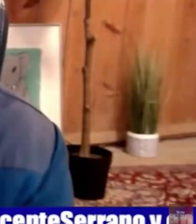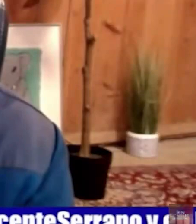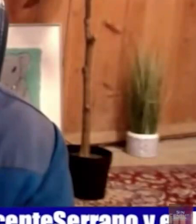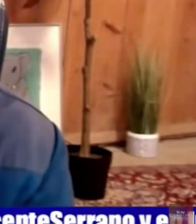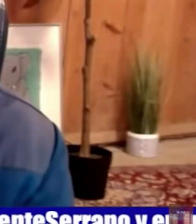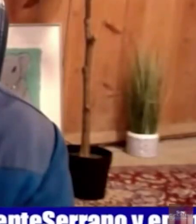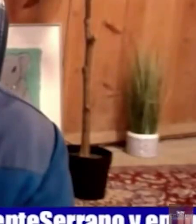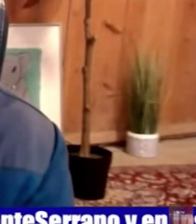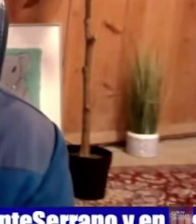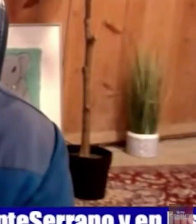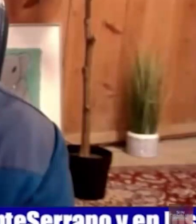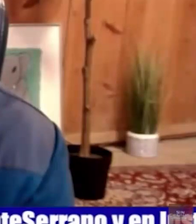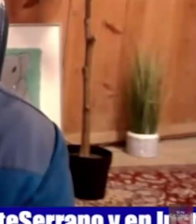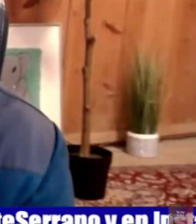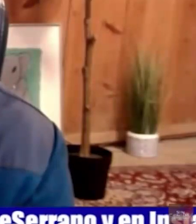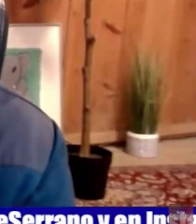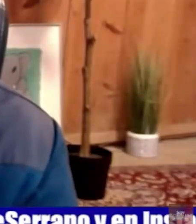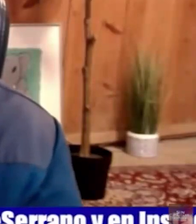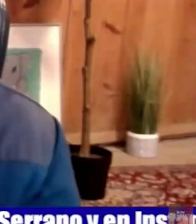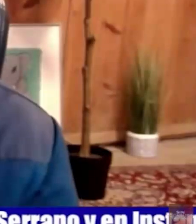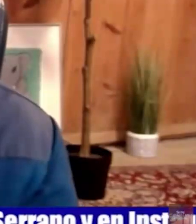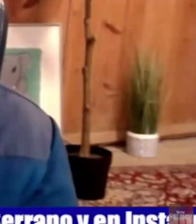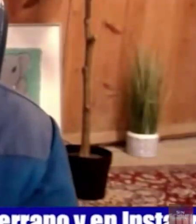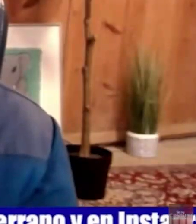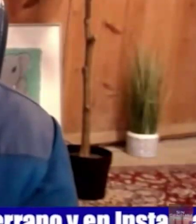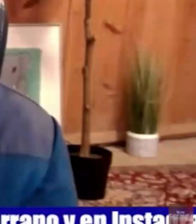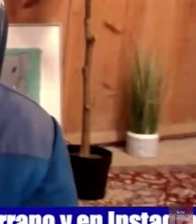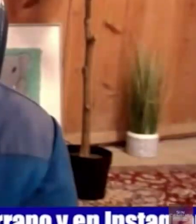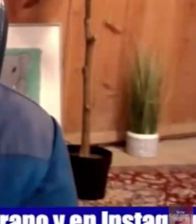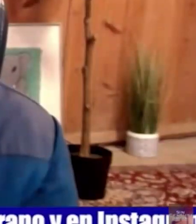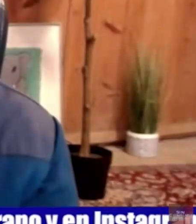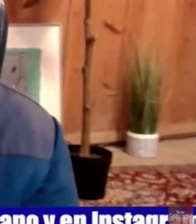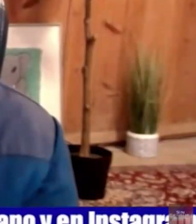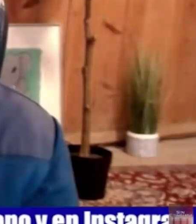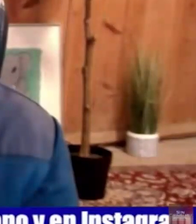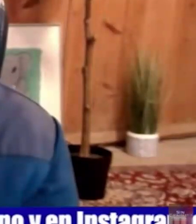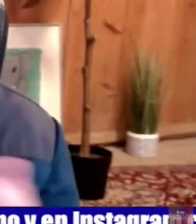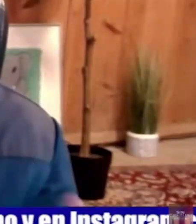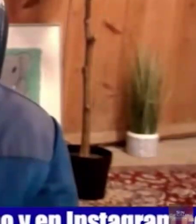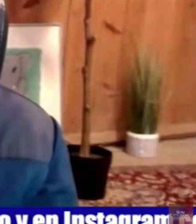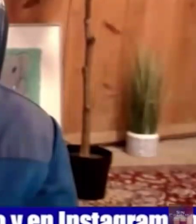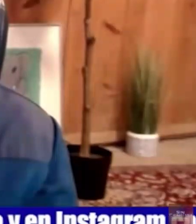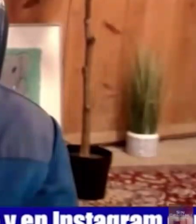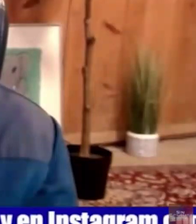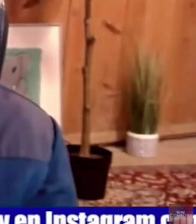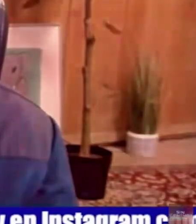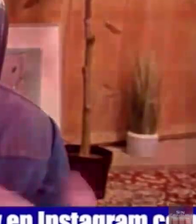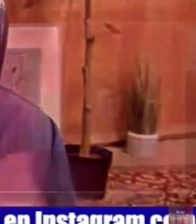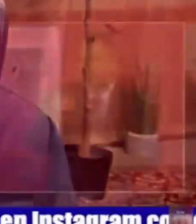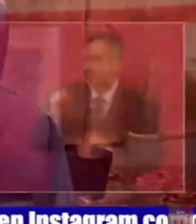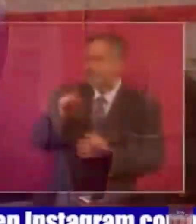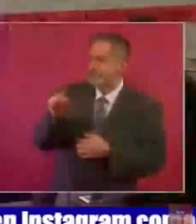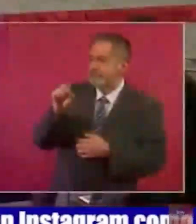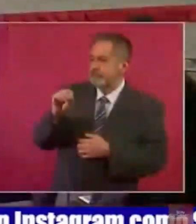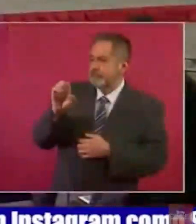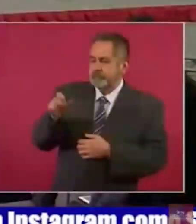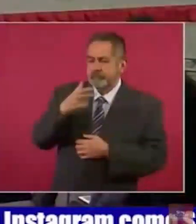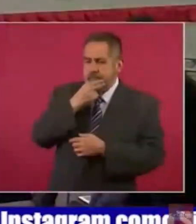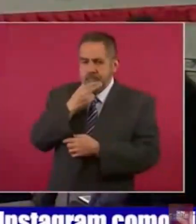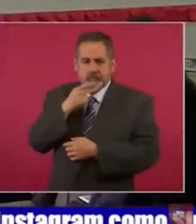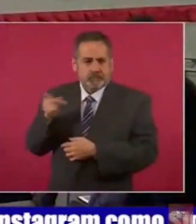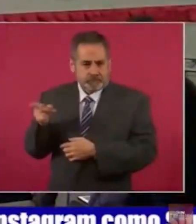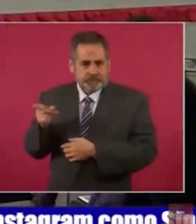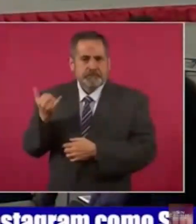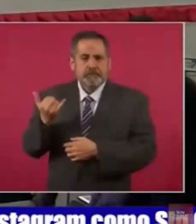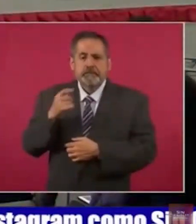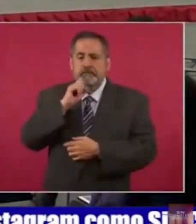en la oposición. El amor con amor se paga. Y dice, bueno, a ver, nosotros representamos al pueblo porque el pueblo confía en